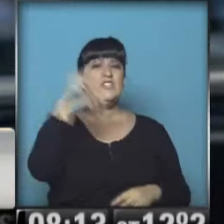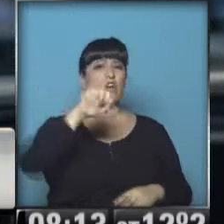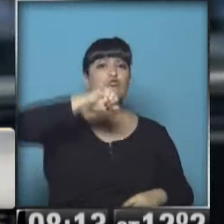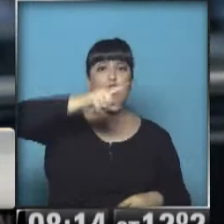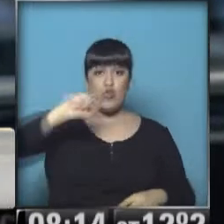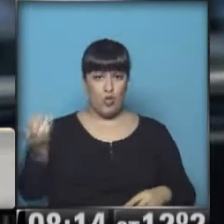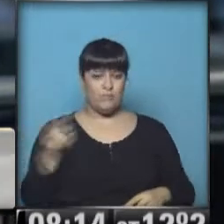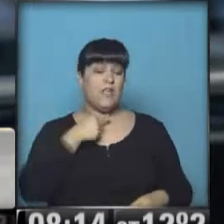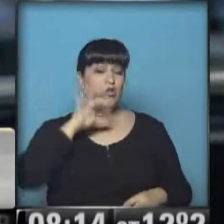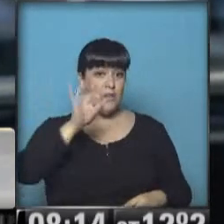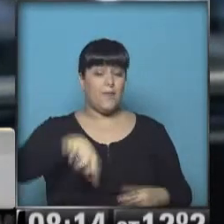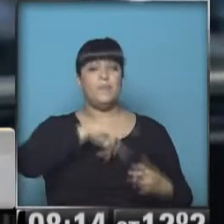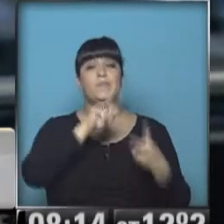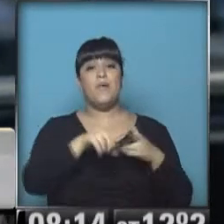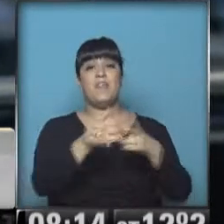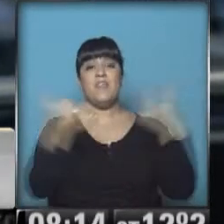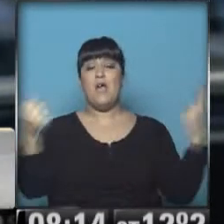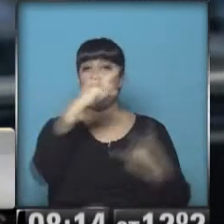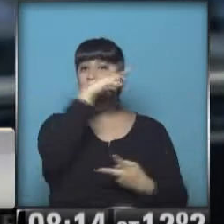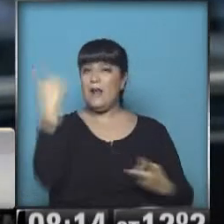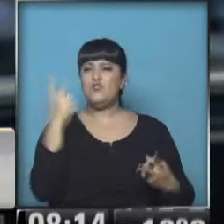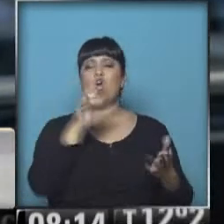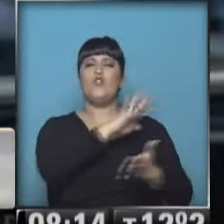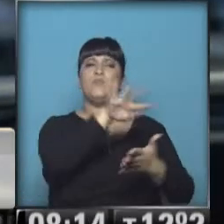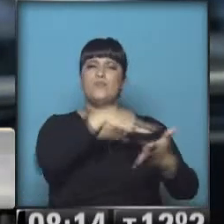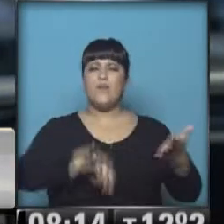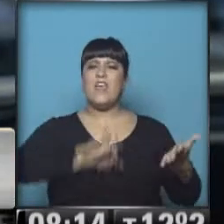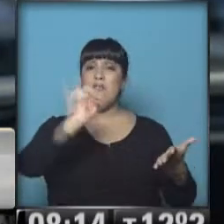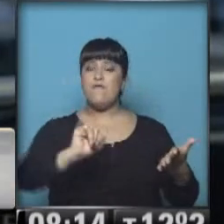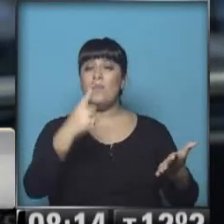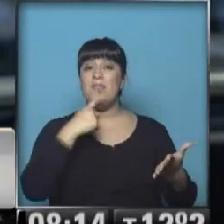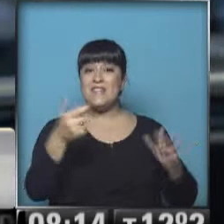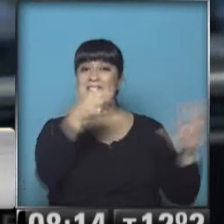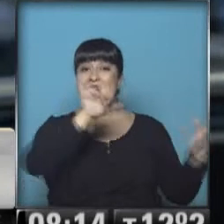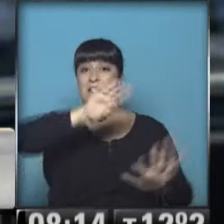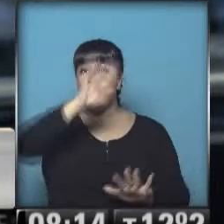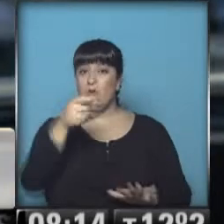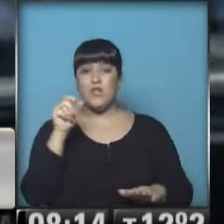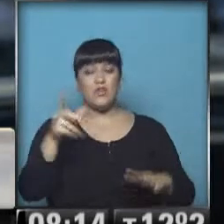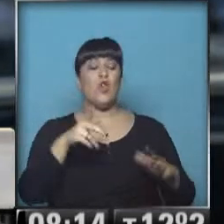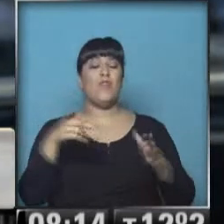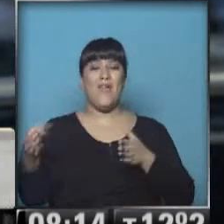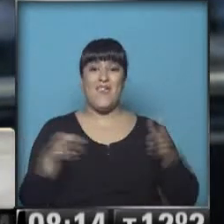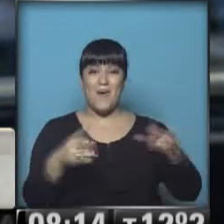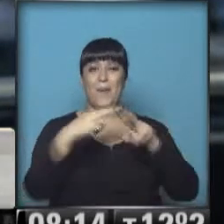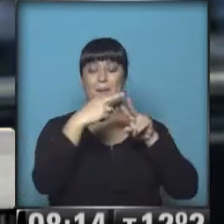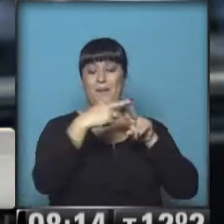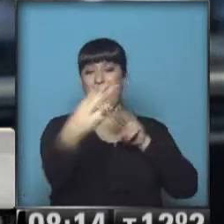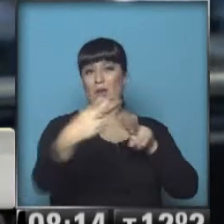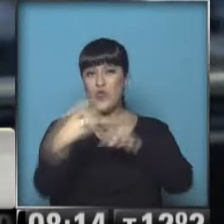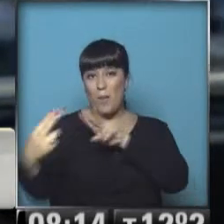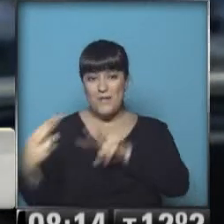y por otro lado el diario la nación hoy da a conocer un informe donde se señala que el 60 por ciento de la obra vial desde el año 2013